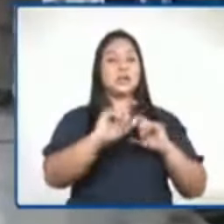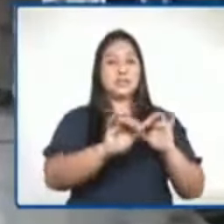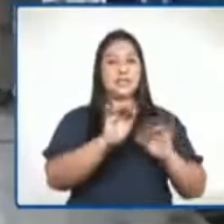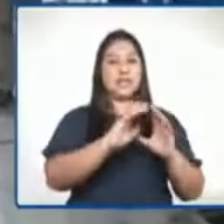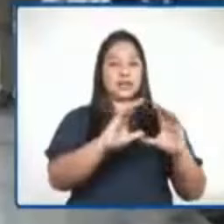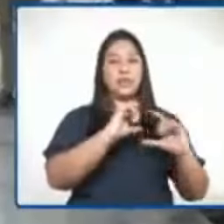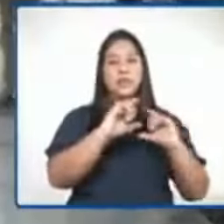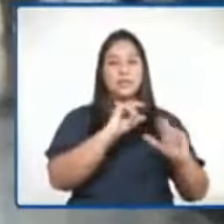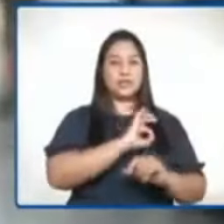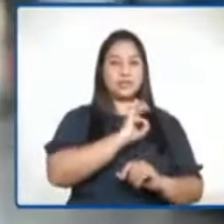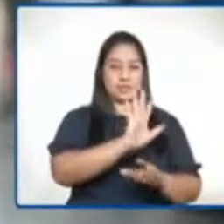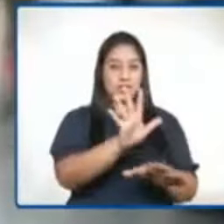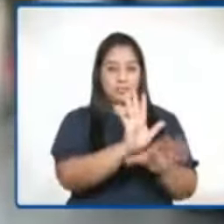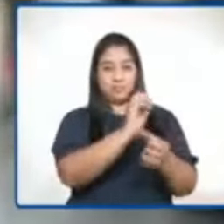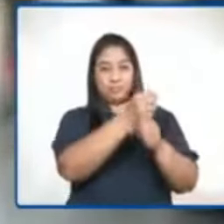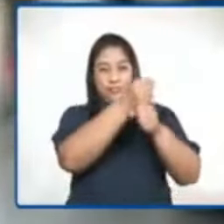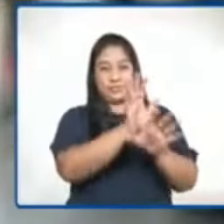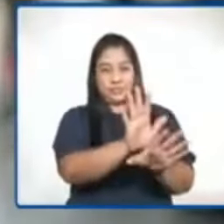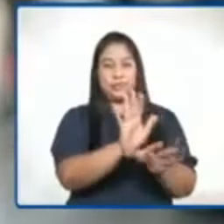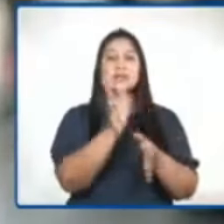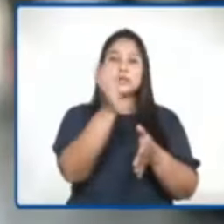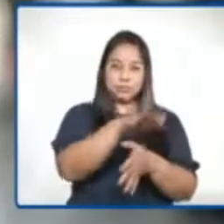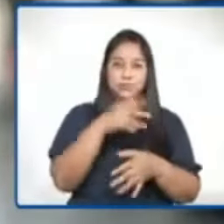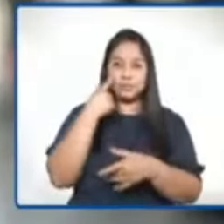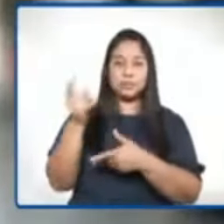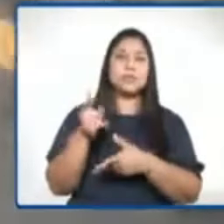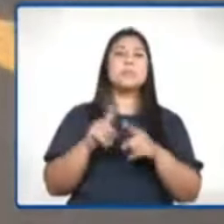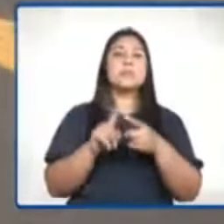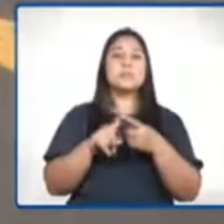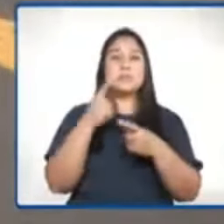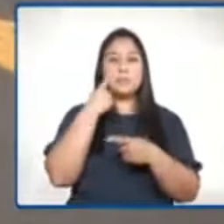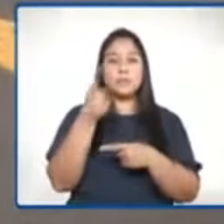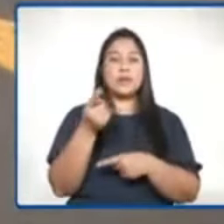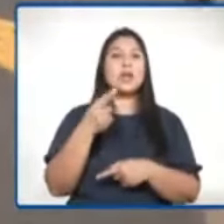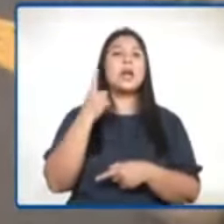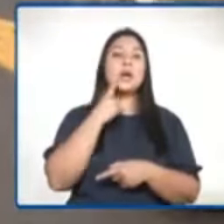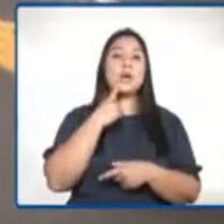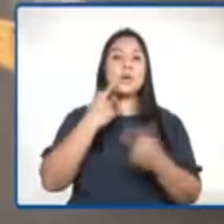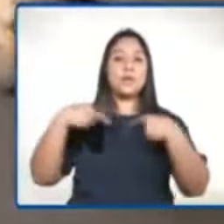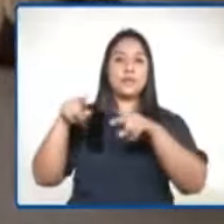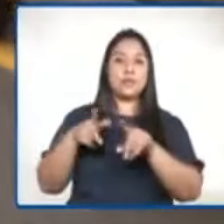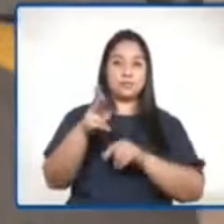de la Presidencia para poderse movilizar. Vamos a esperar primero que nuestras autoridades...